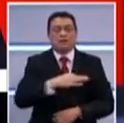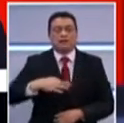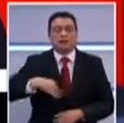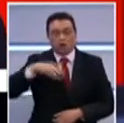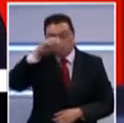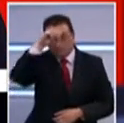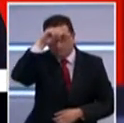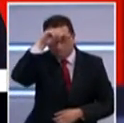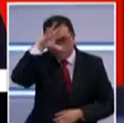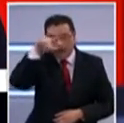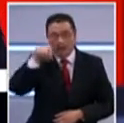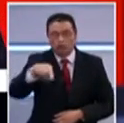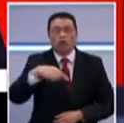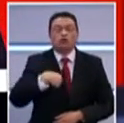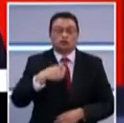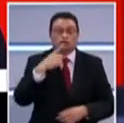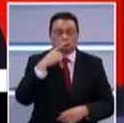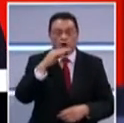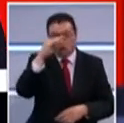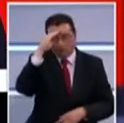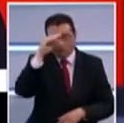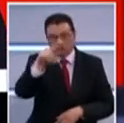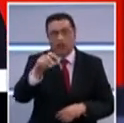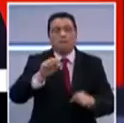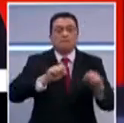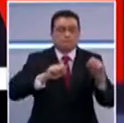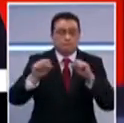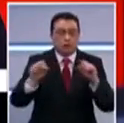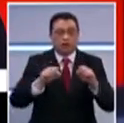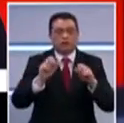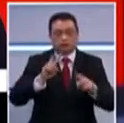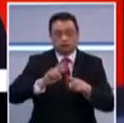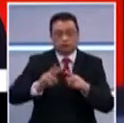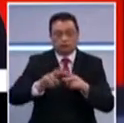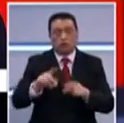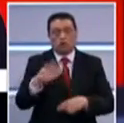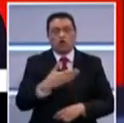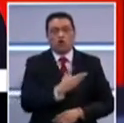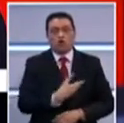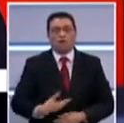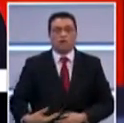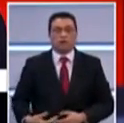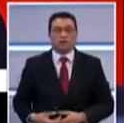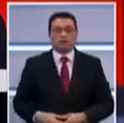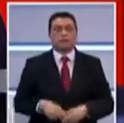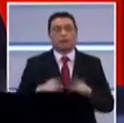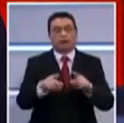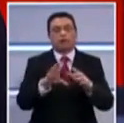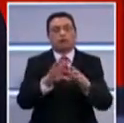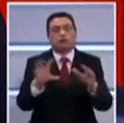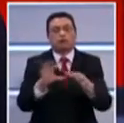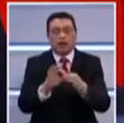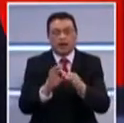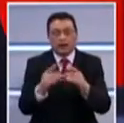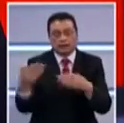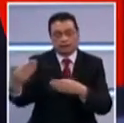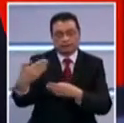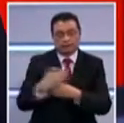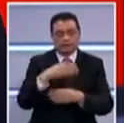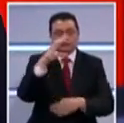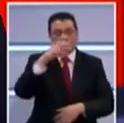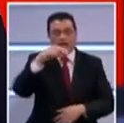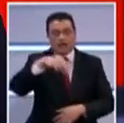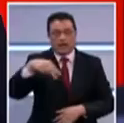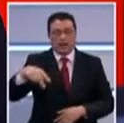muchos de ellos tienen la confianza política y que amerita la construcción de un gobierno de nuestras muchas gracias para nos acompaña danza en el